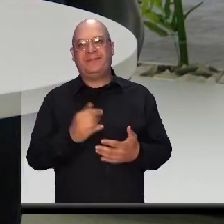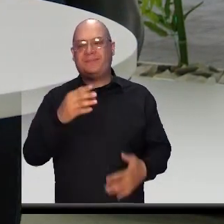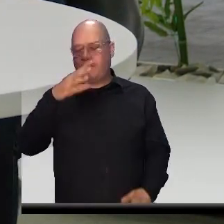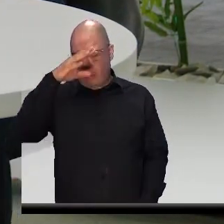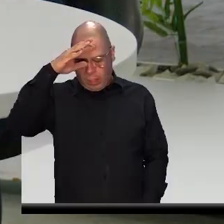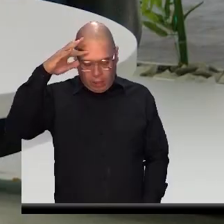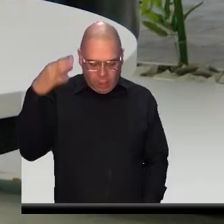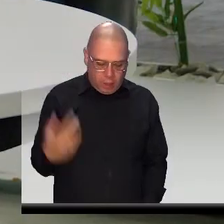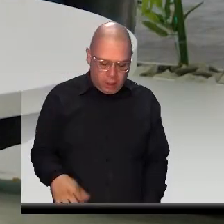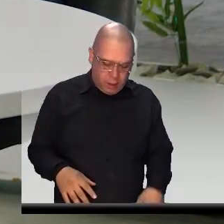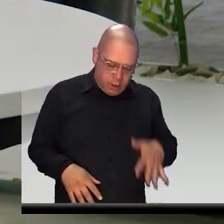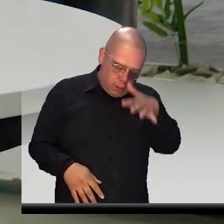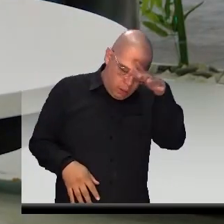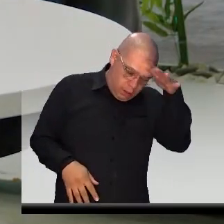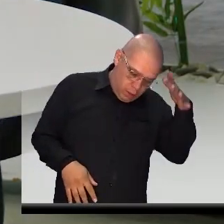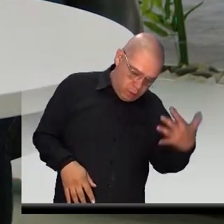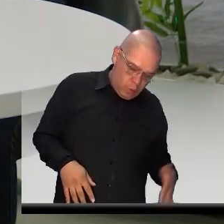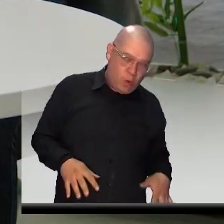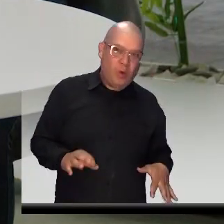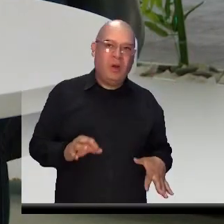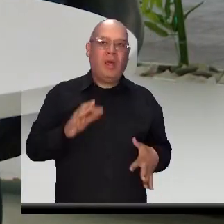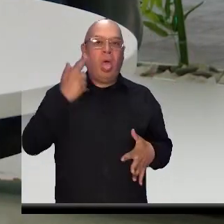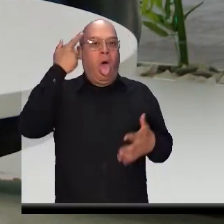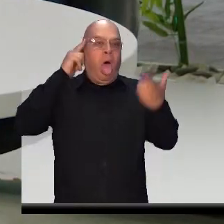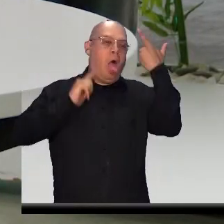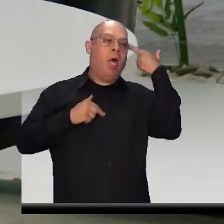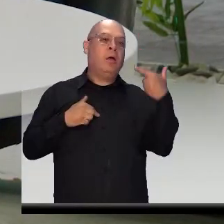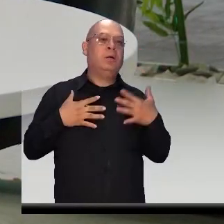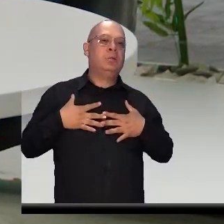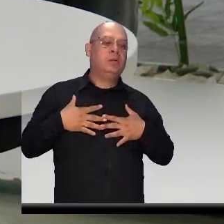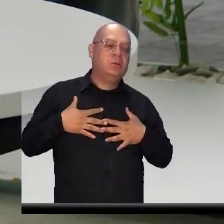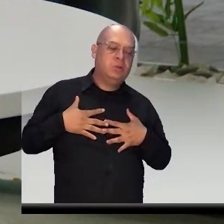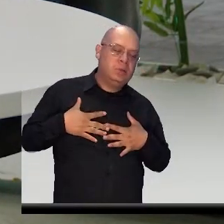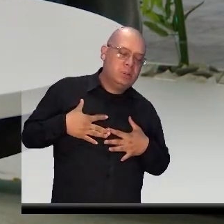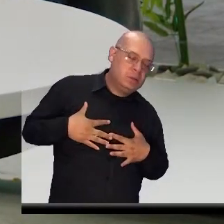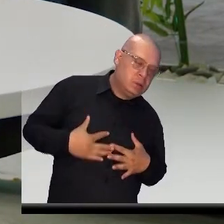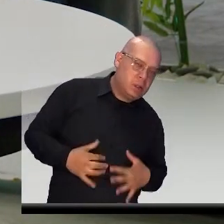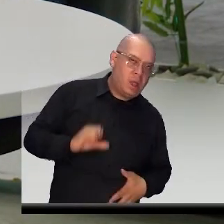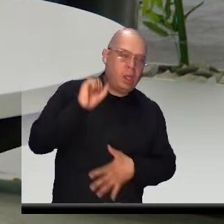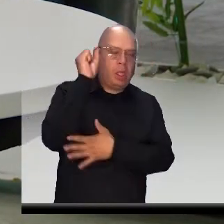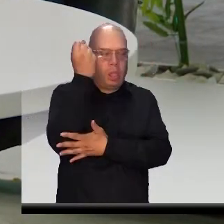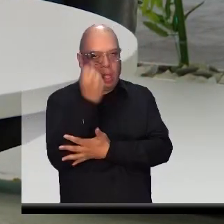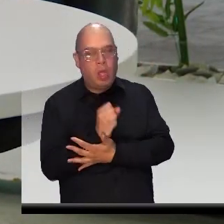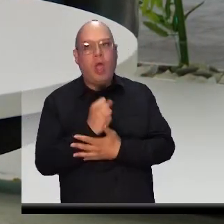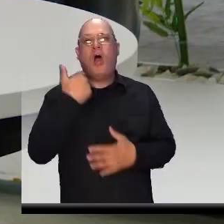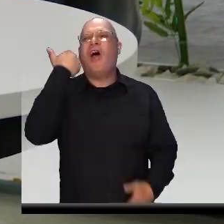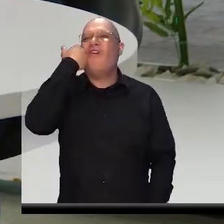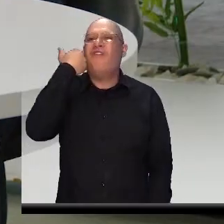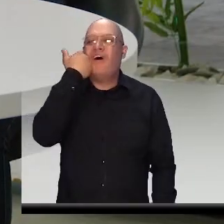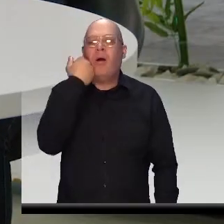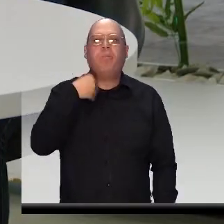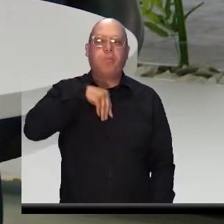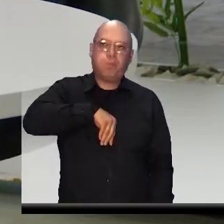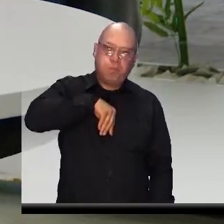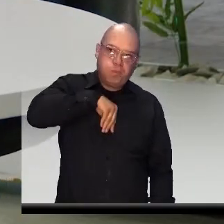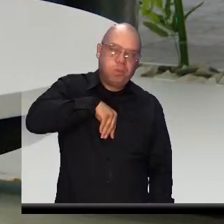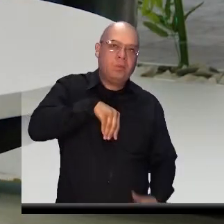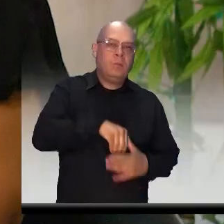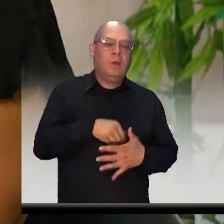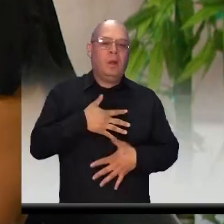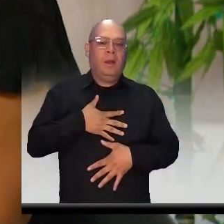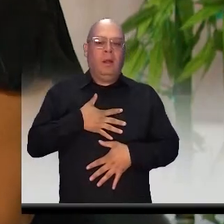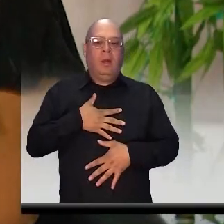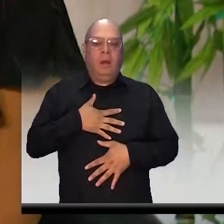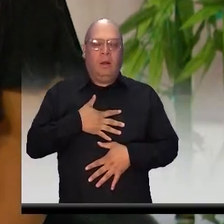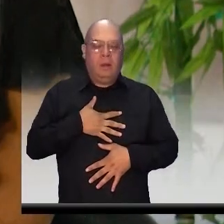¿cierto? También el tema de deshidratación, el tema también de enfermedad, pues la posibilidad de sufrir de enfermedades de tipo respiratorio y cardiovascular.